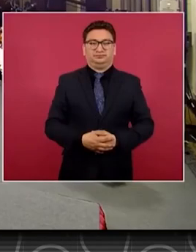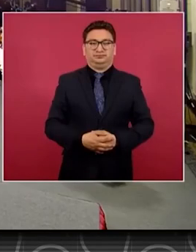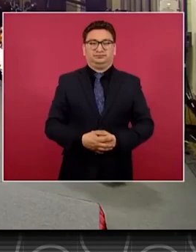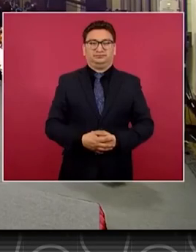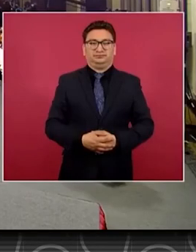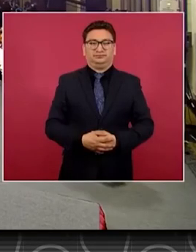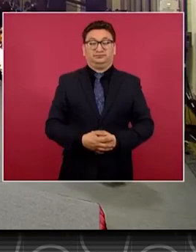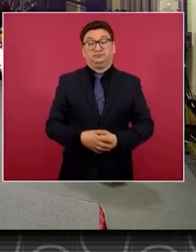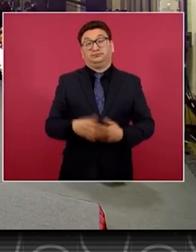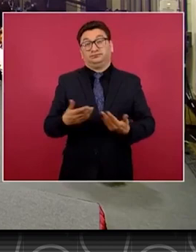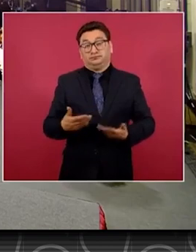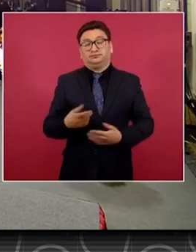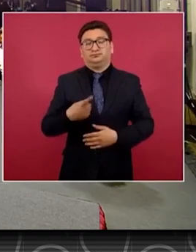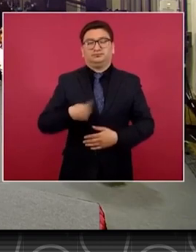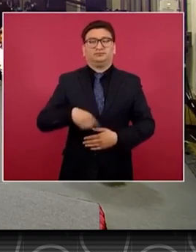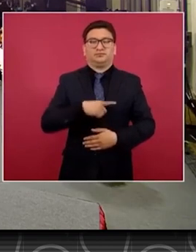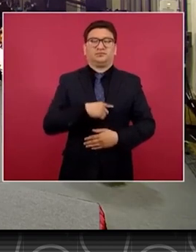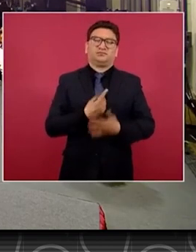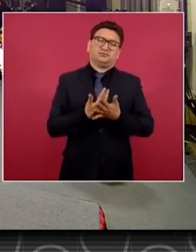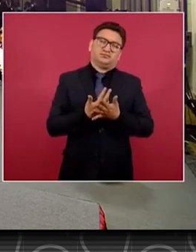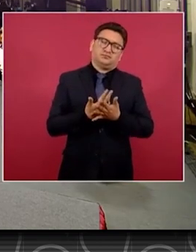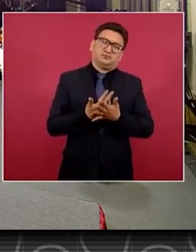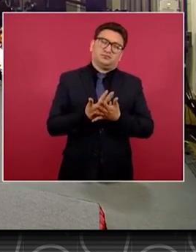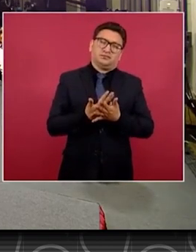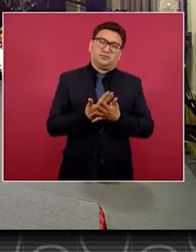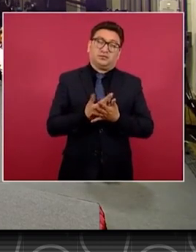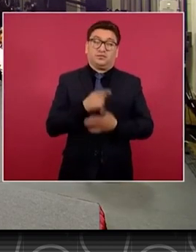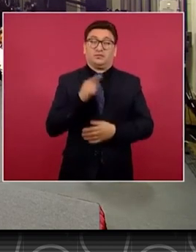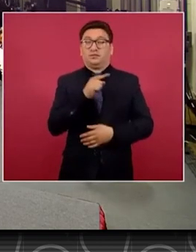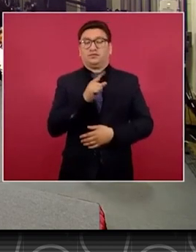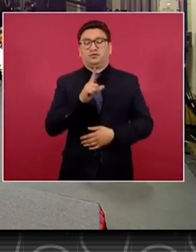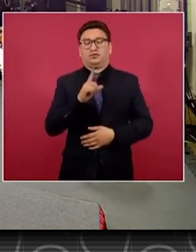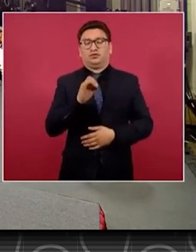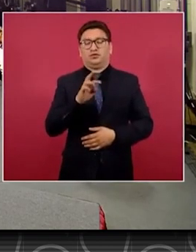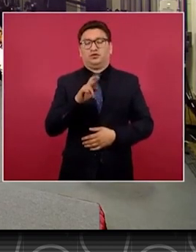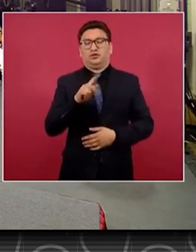Dando que Loret de Mola